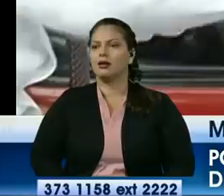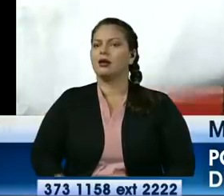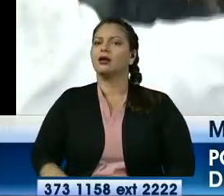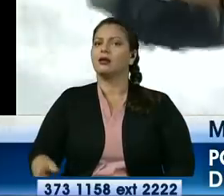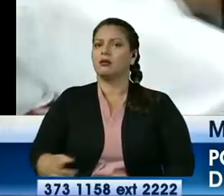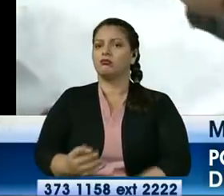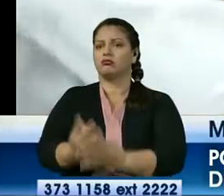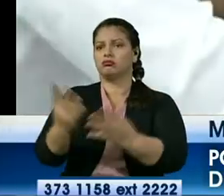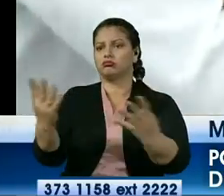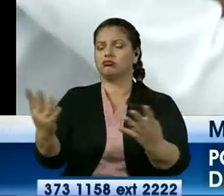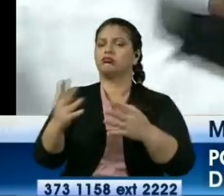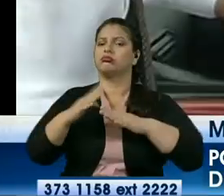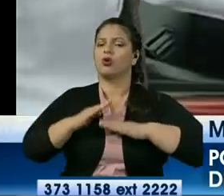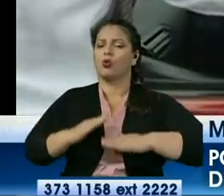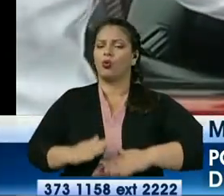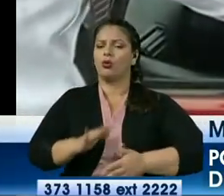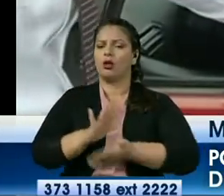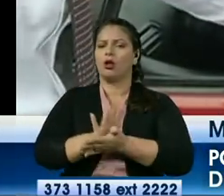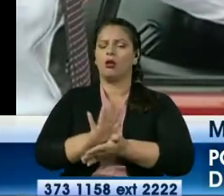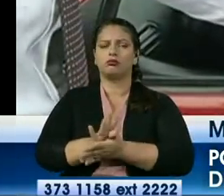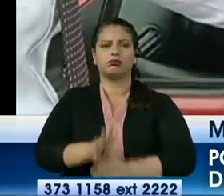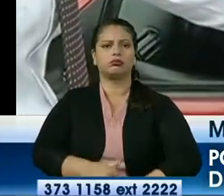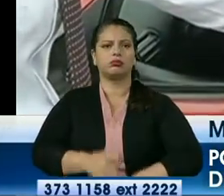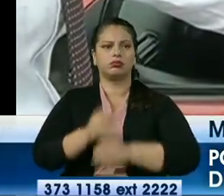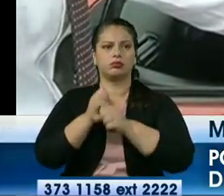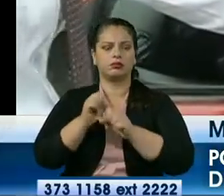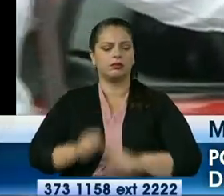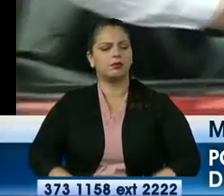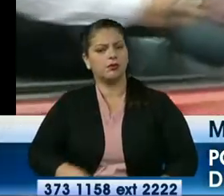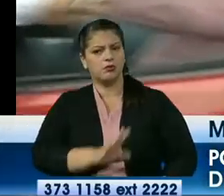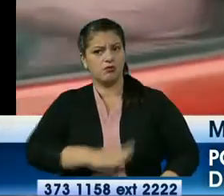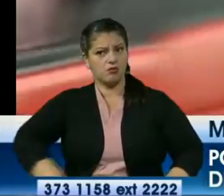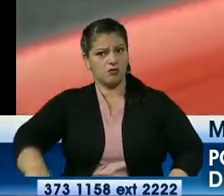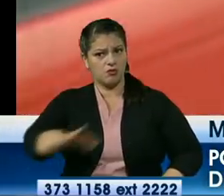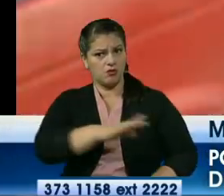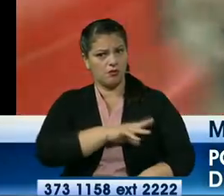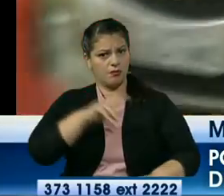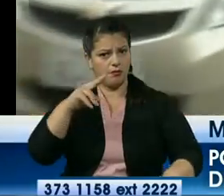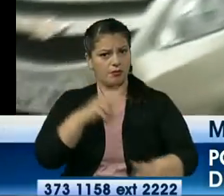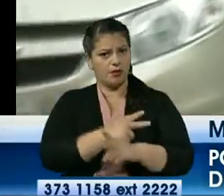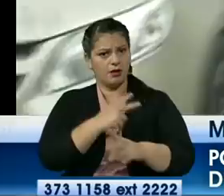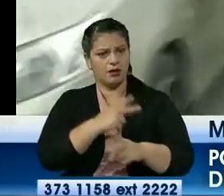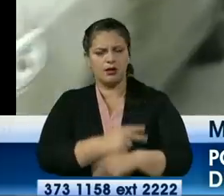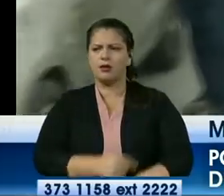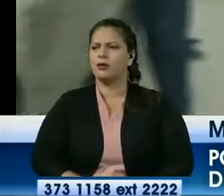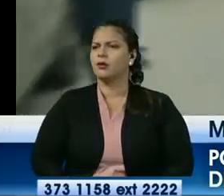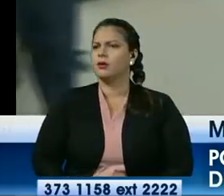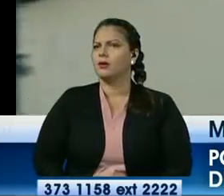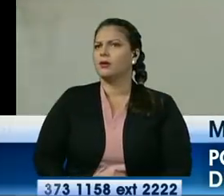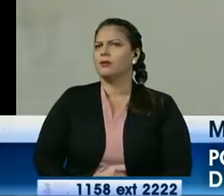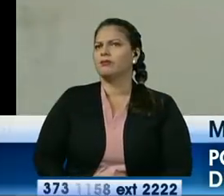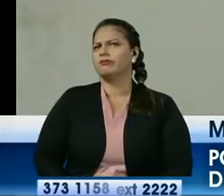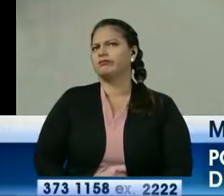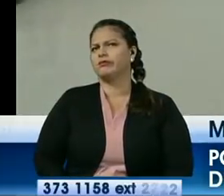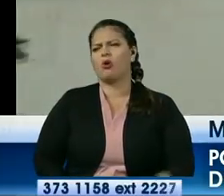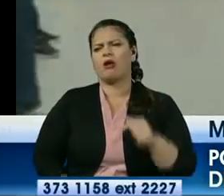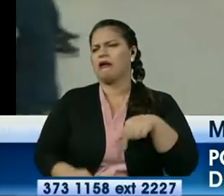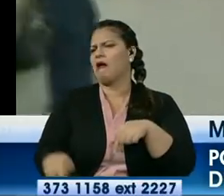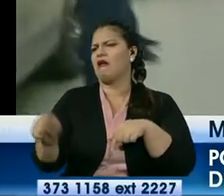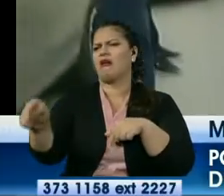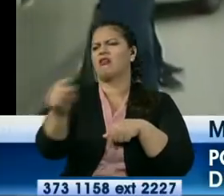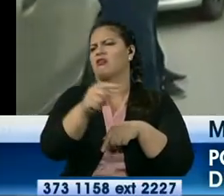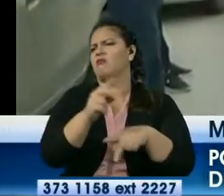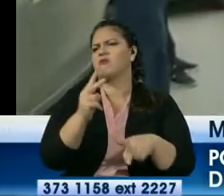peligroso movilizarse en este sector? Es bueno, en todos los sectores, creo yo, pero es importante siempre una revisión. ¿Alguna mala experiencia?